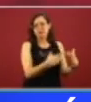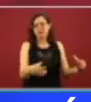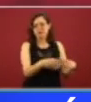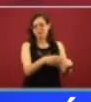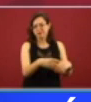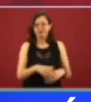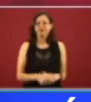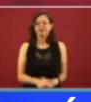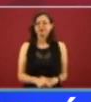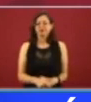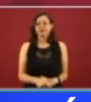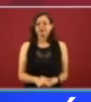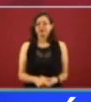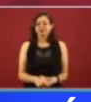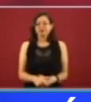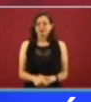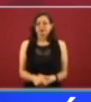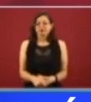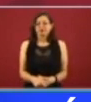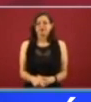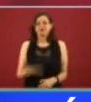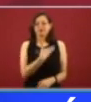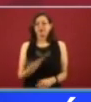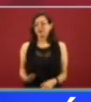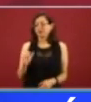Como bien lo dijo el presidente López Obrador en la conversación,